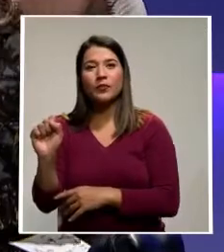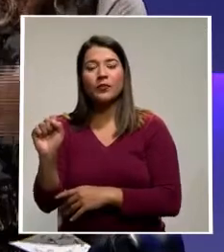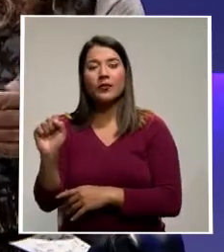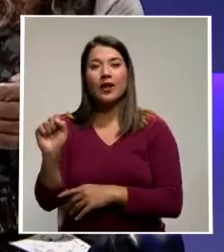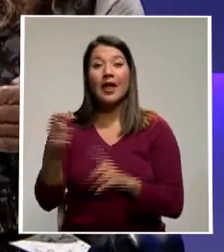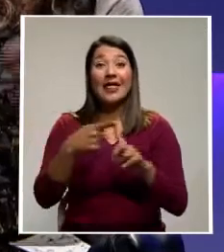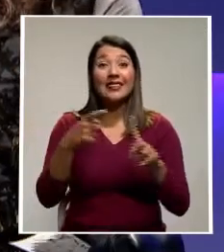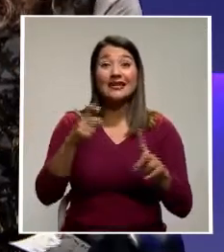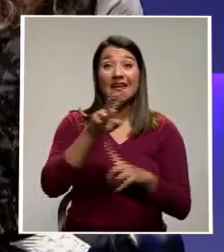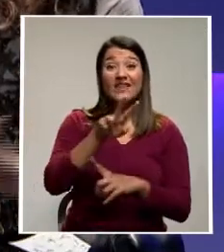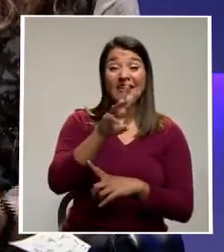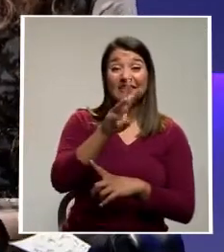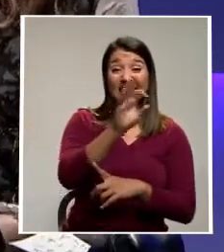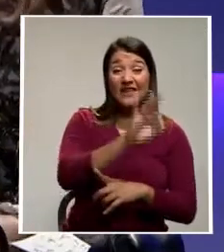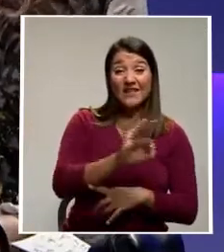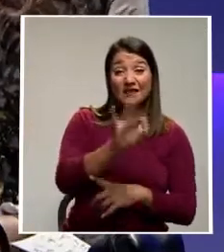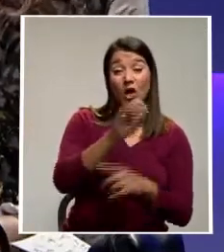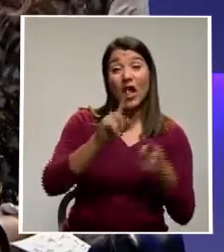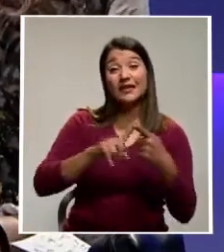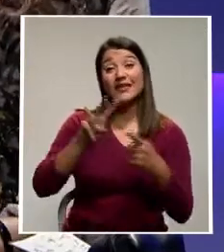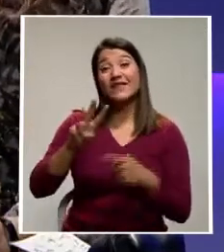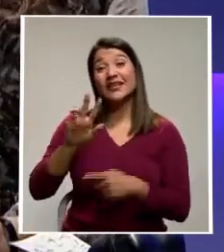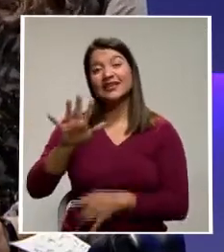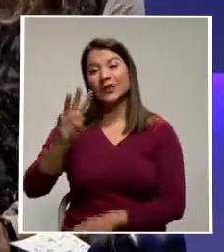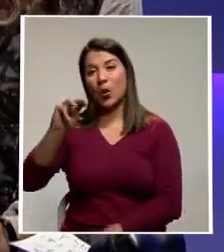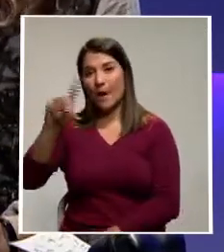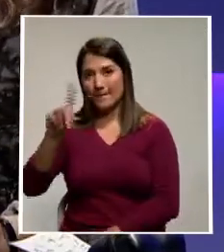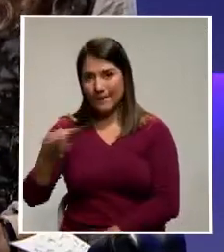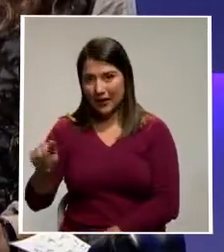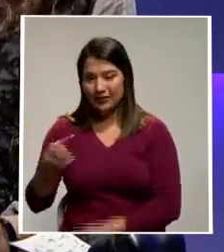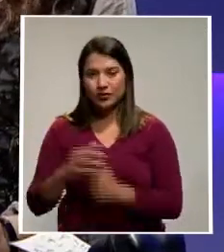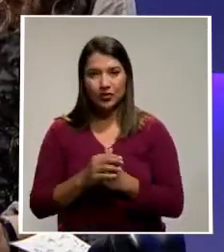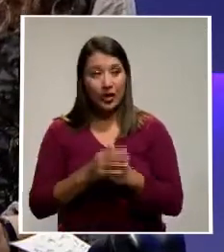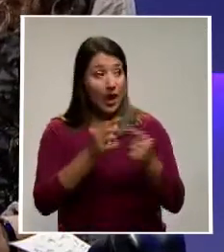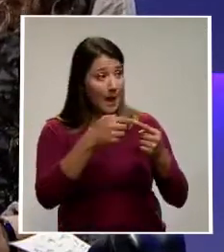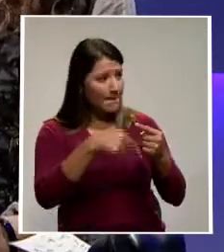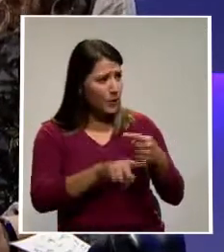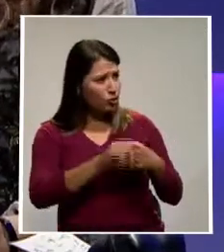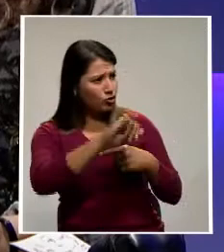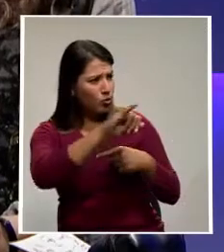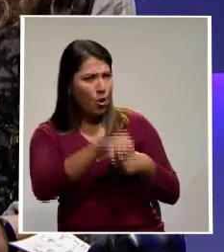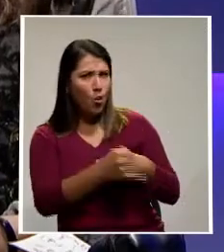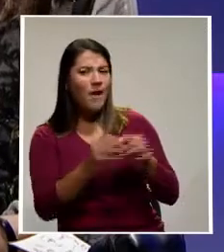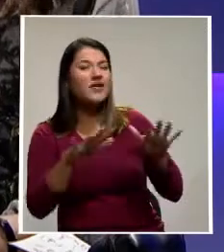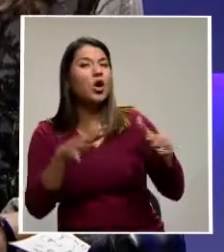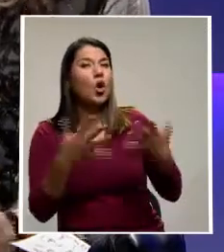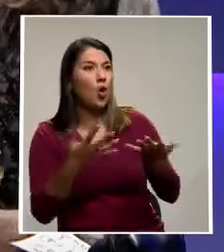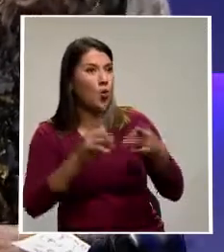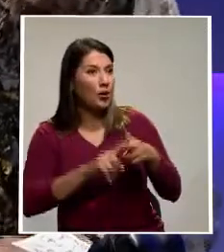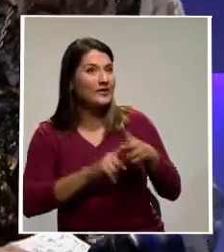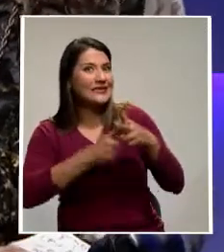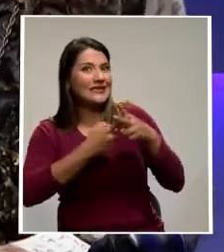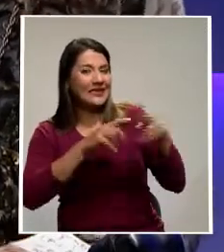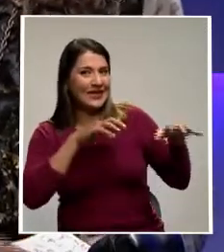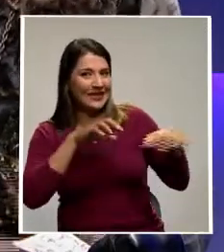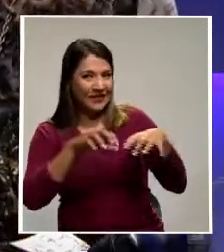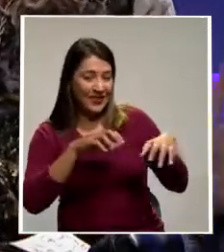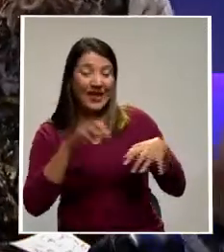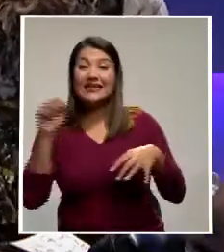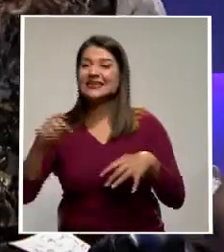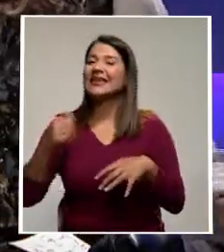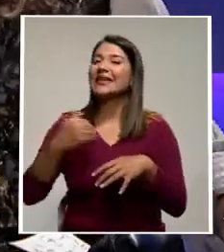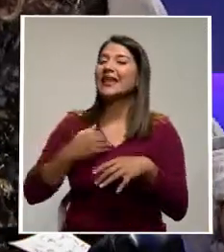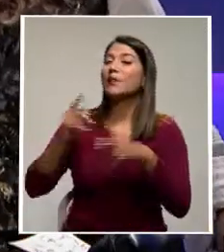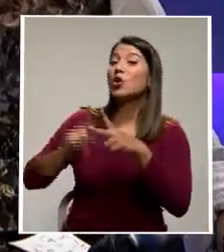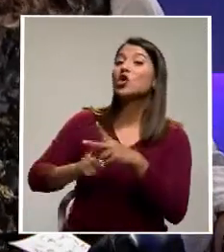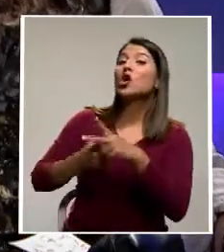desde el 26 de febrero y hasta el 25 de marzo. ¿Y este jueves cómo va a ser la inauguración? Sí, hay una inauguración